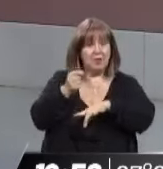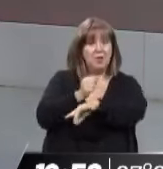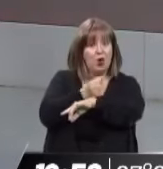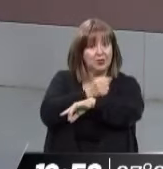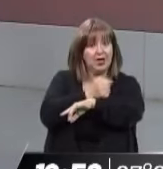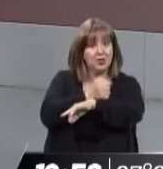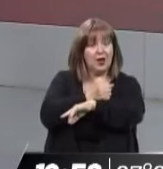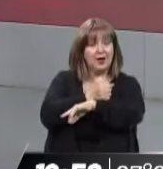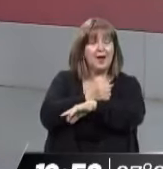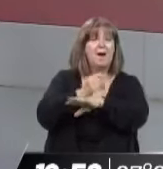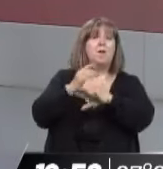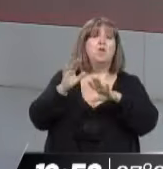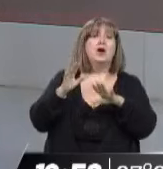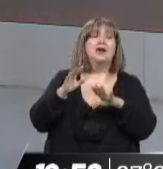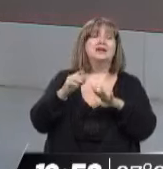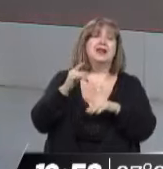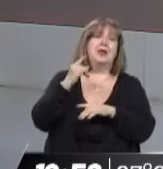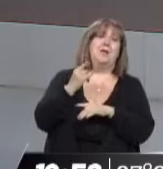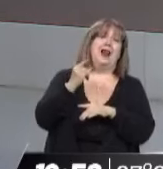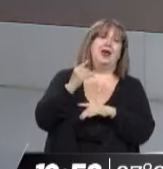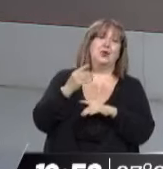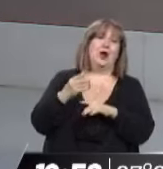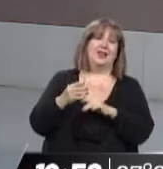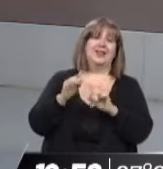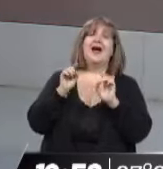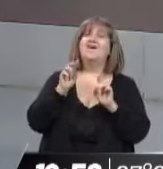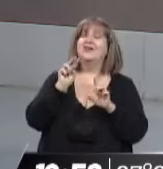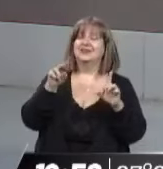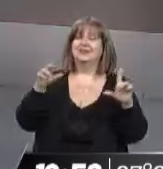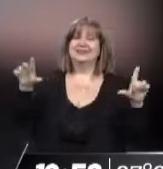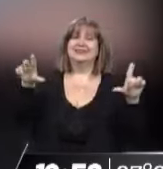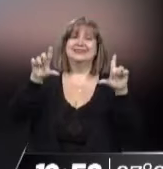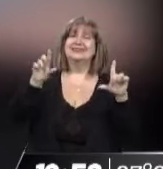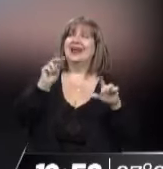tatuaje puede ser de mufa. ¿Quieren verlo? Sí. Mirá.